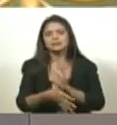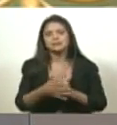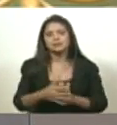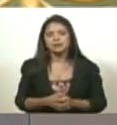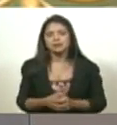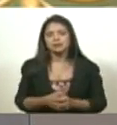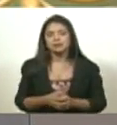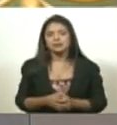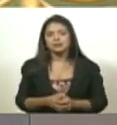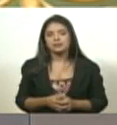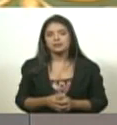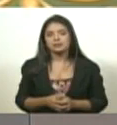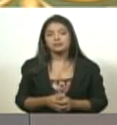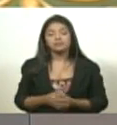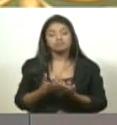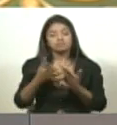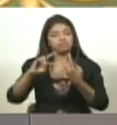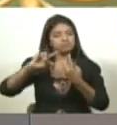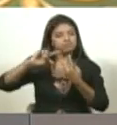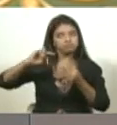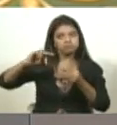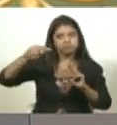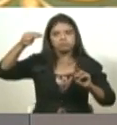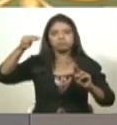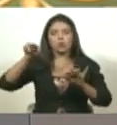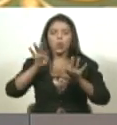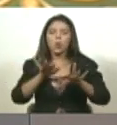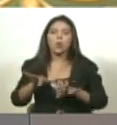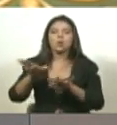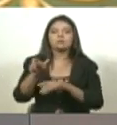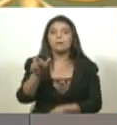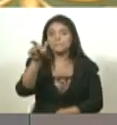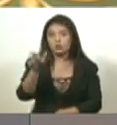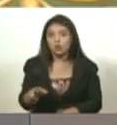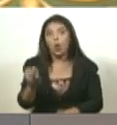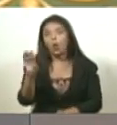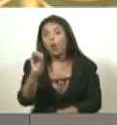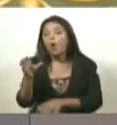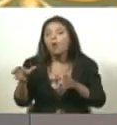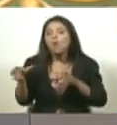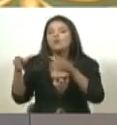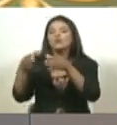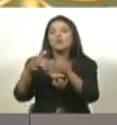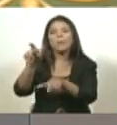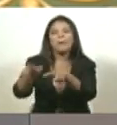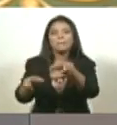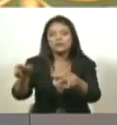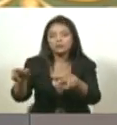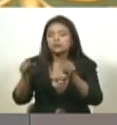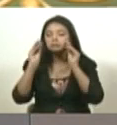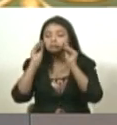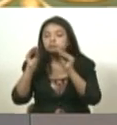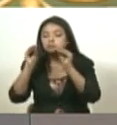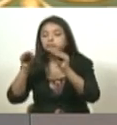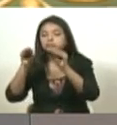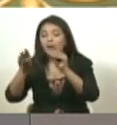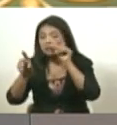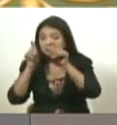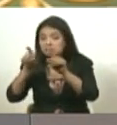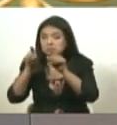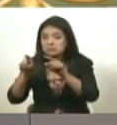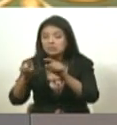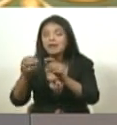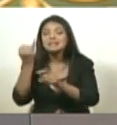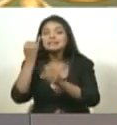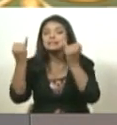Gaslighting significa una manipulación que se hace sobre una persona o un grupo donde se siembran ideas que hacen